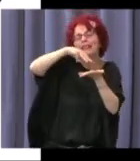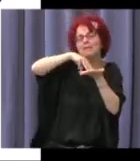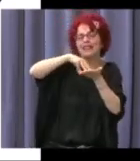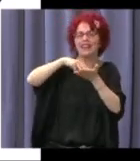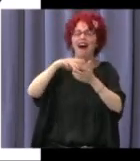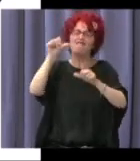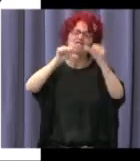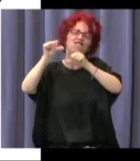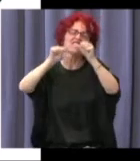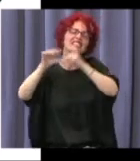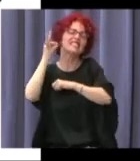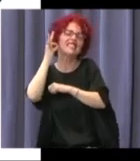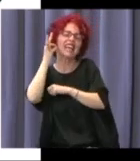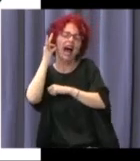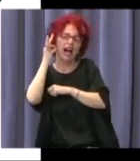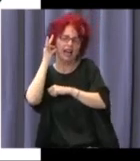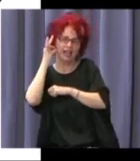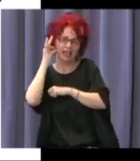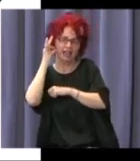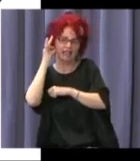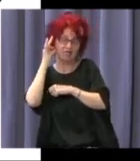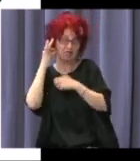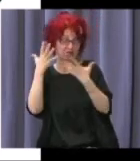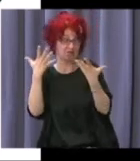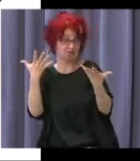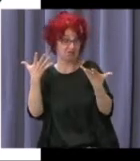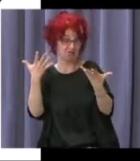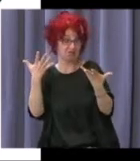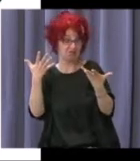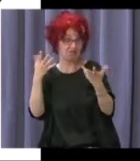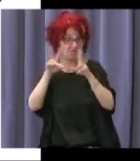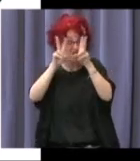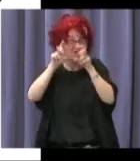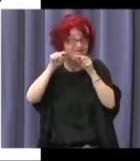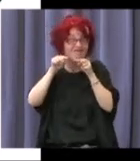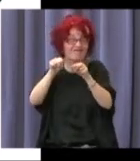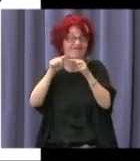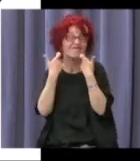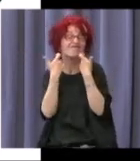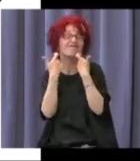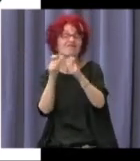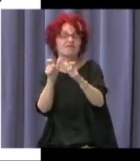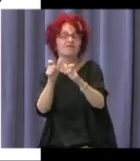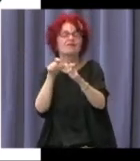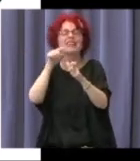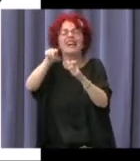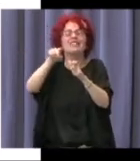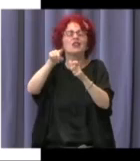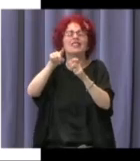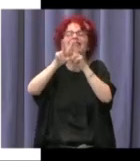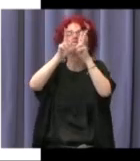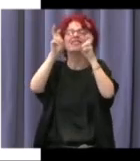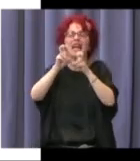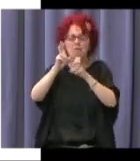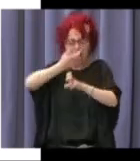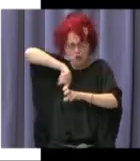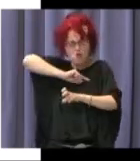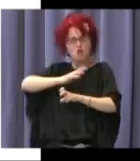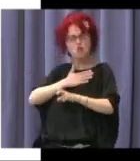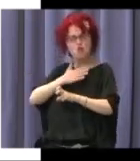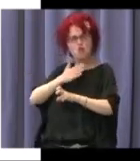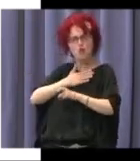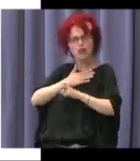problema. Y esto no es una reivindicación feminista, ¿eh? Ya lo digo yo. Esto es morfología del español. Es lo que es correcto o no es